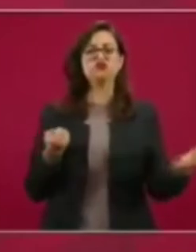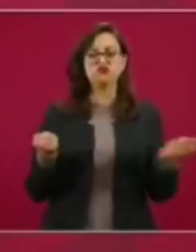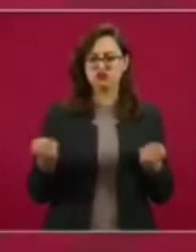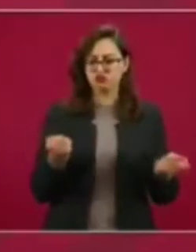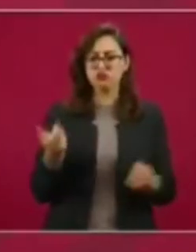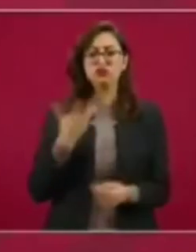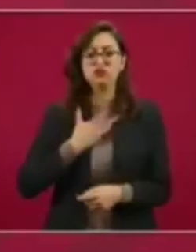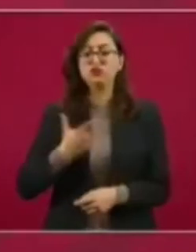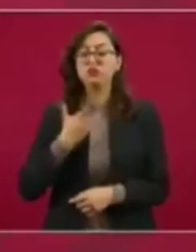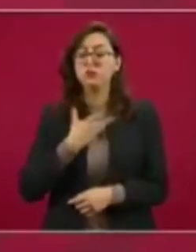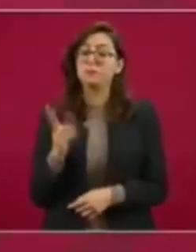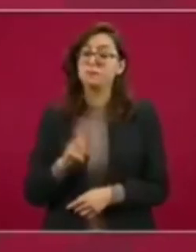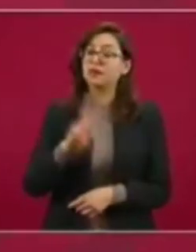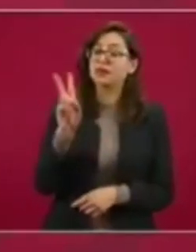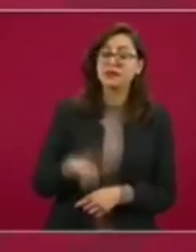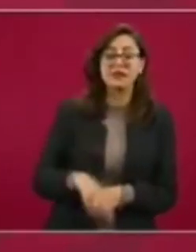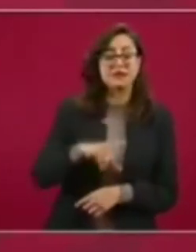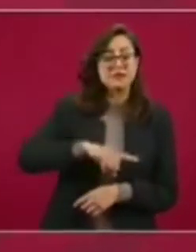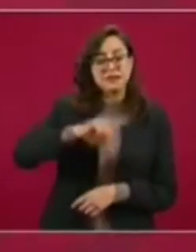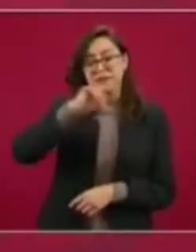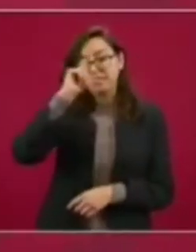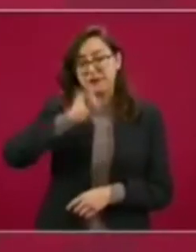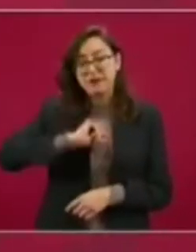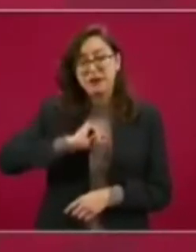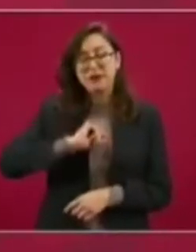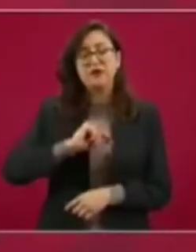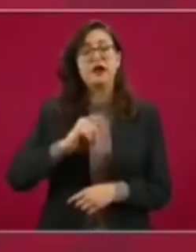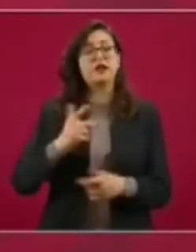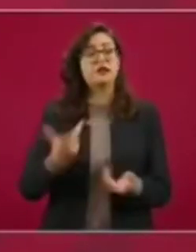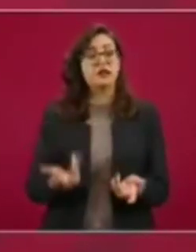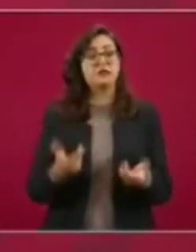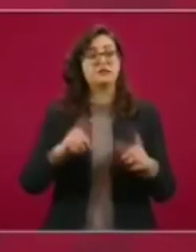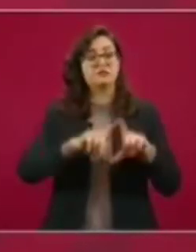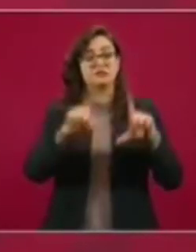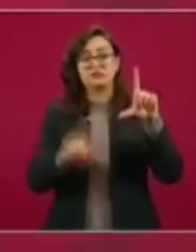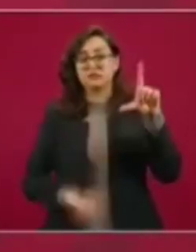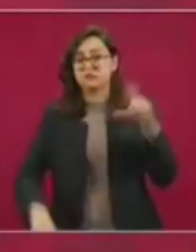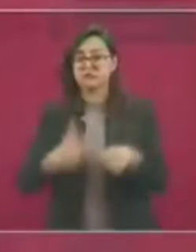muertes y los estragos que ha dejado en nuestra población la pandemia,